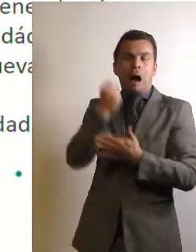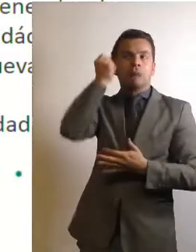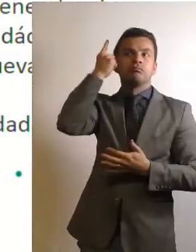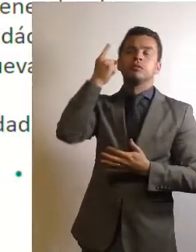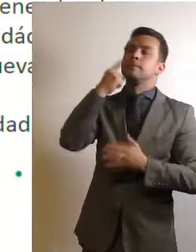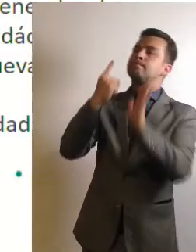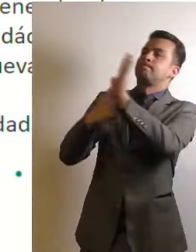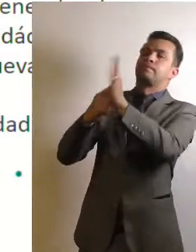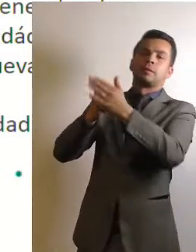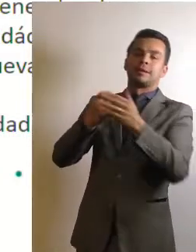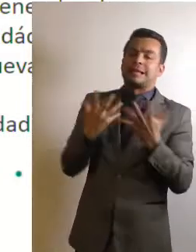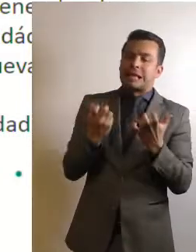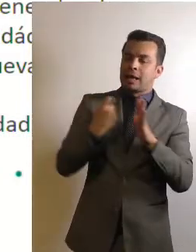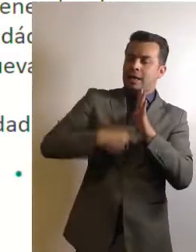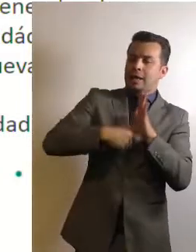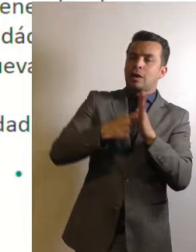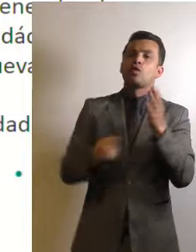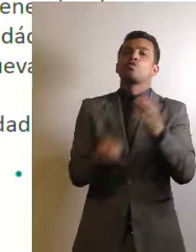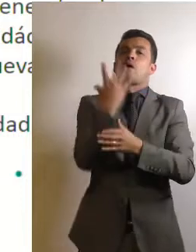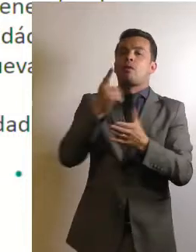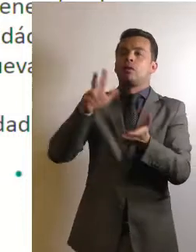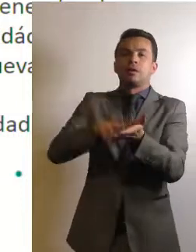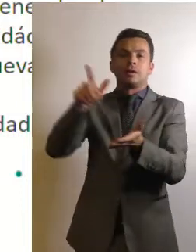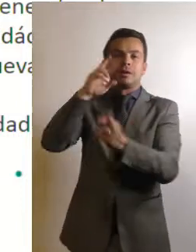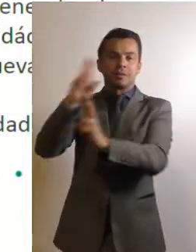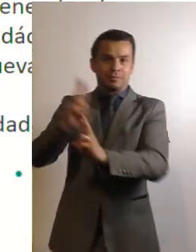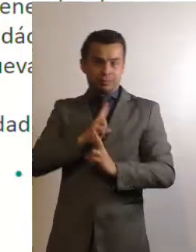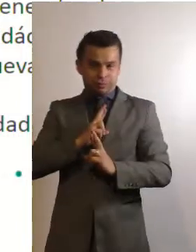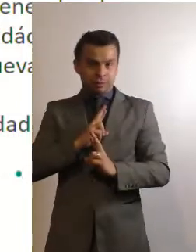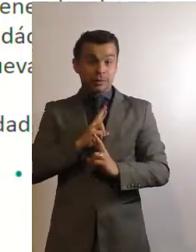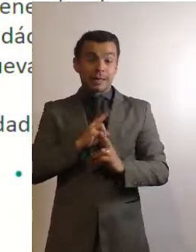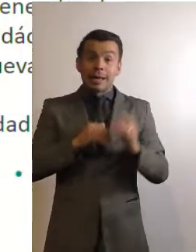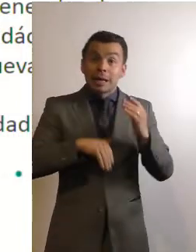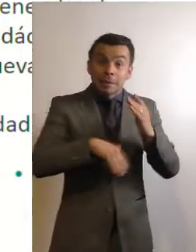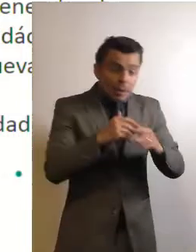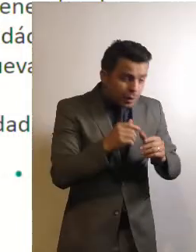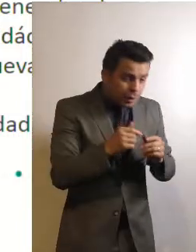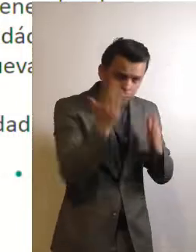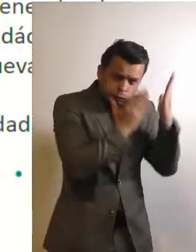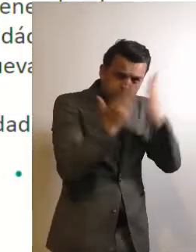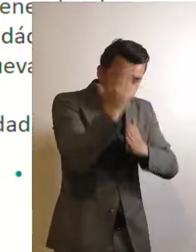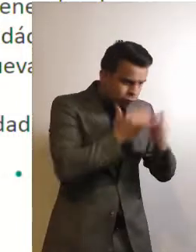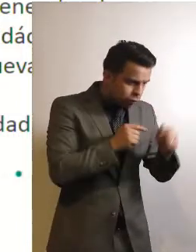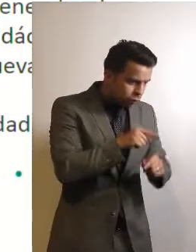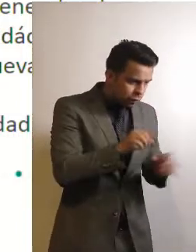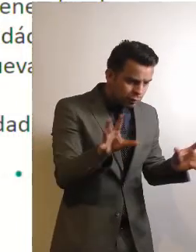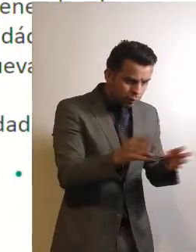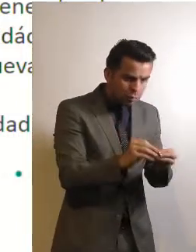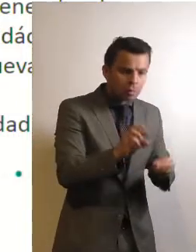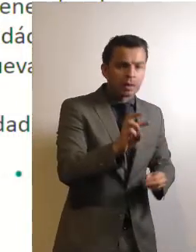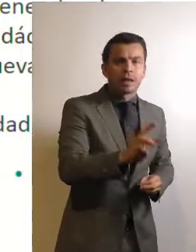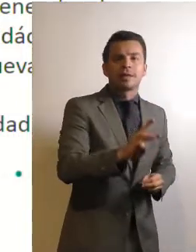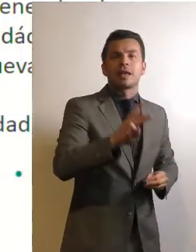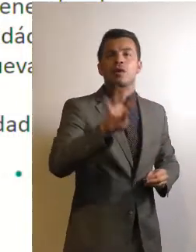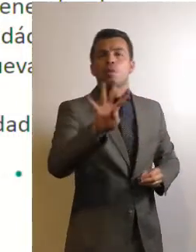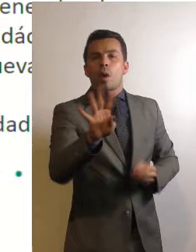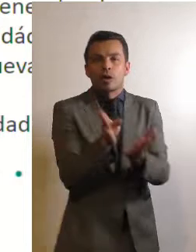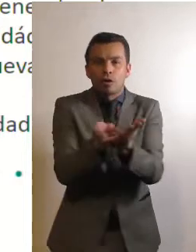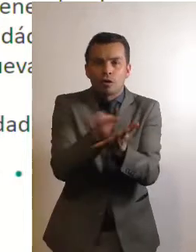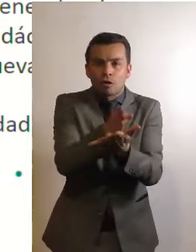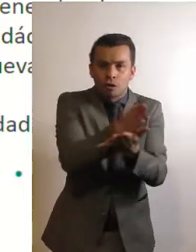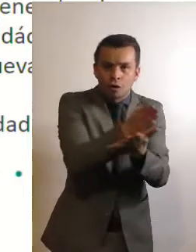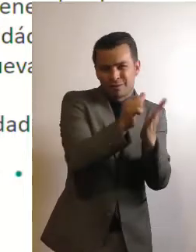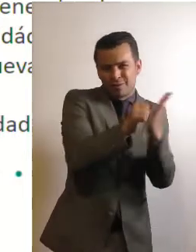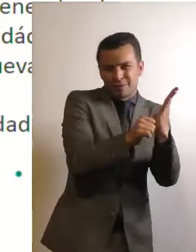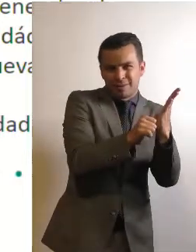posgrados y es así como encontramos que hay 34 programas que lo van a trabajar y 95